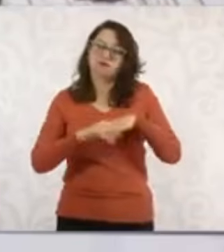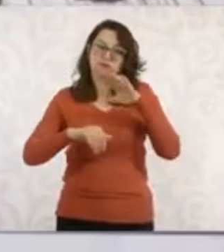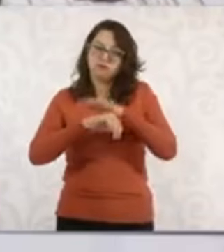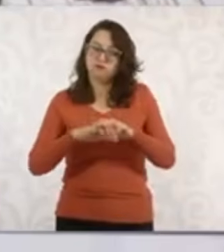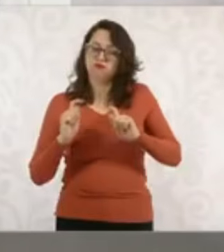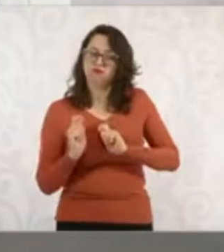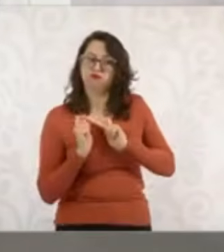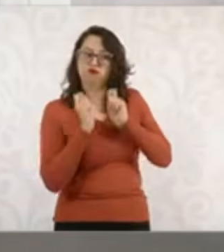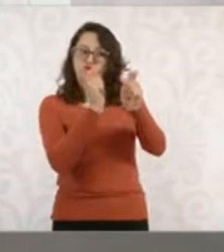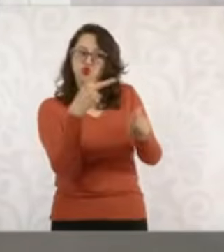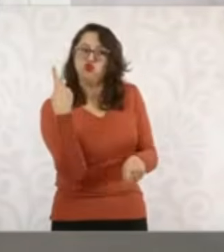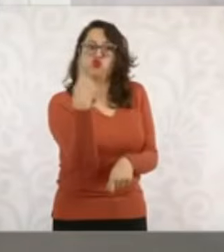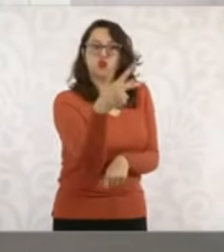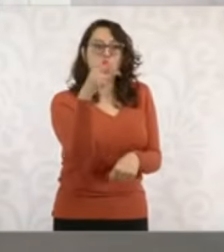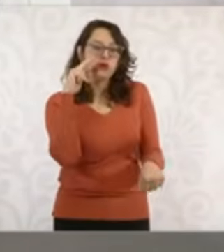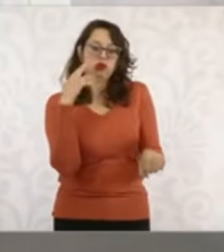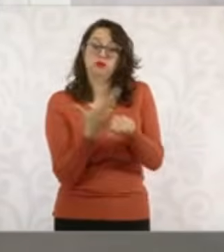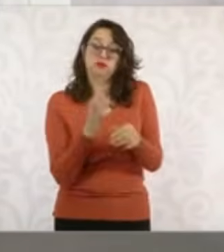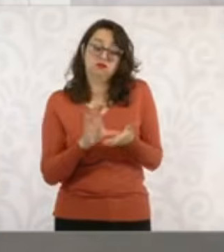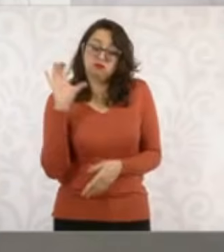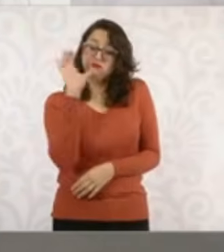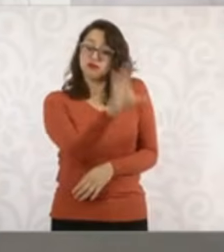de sus hospitales o construir más.